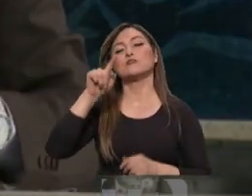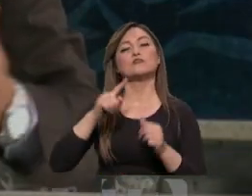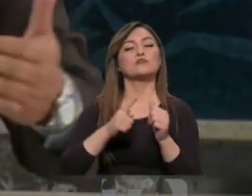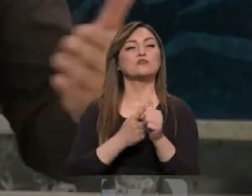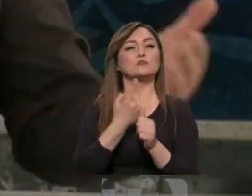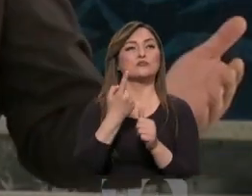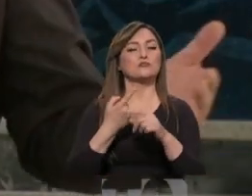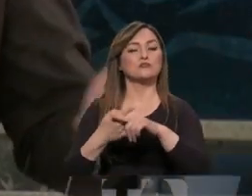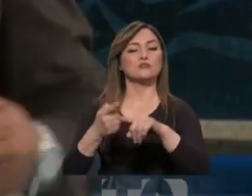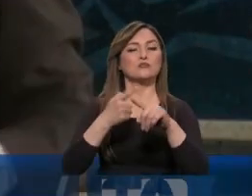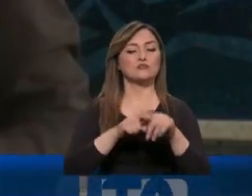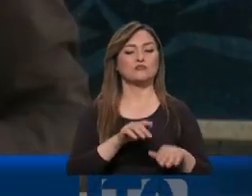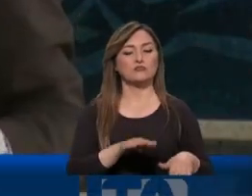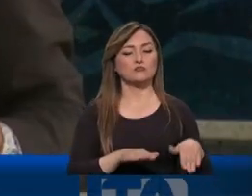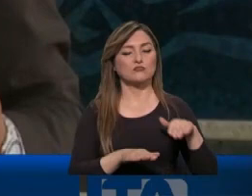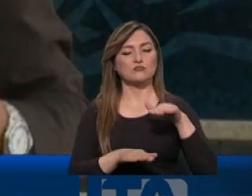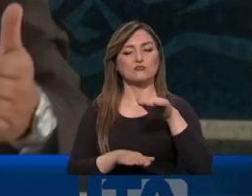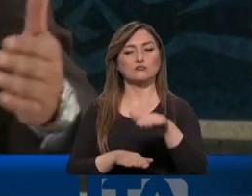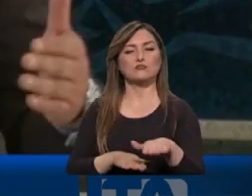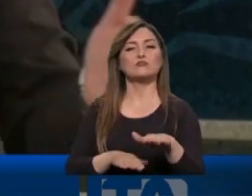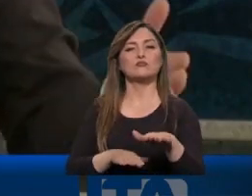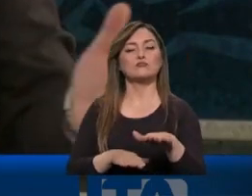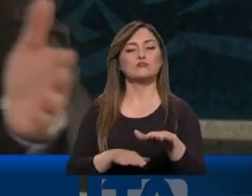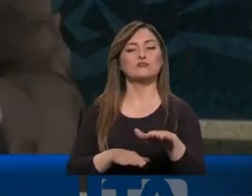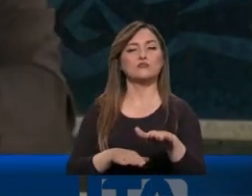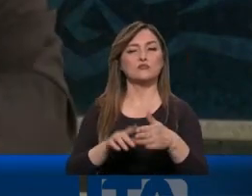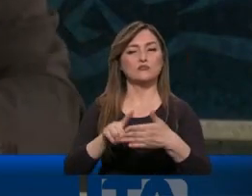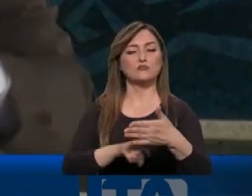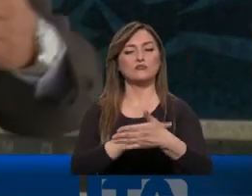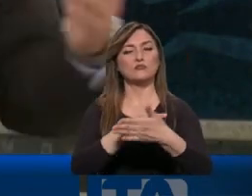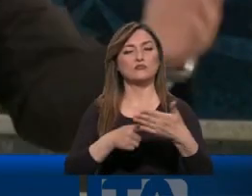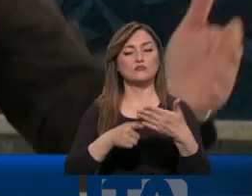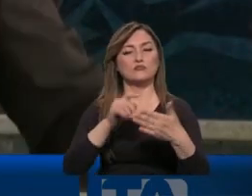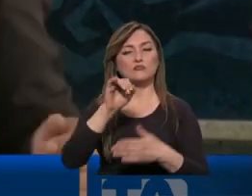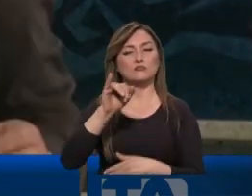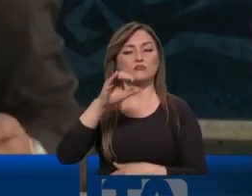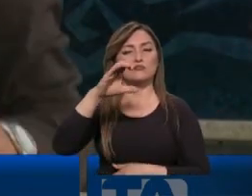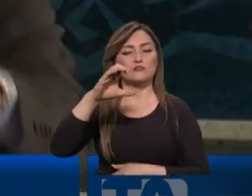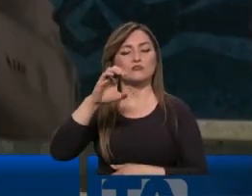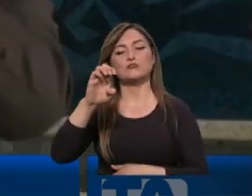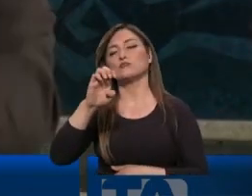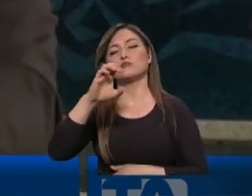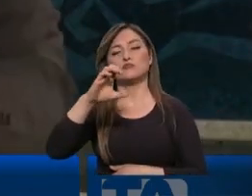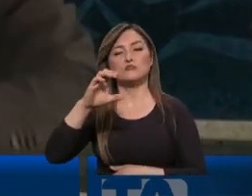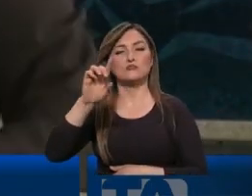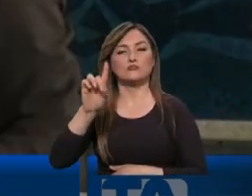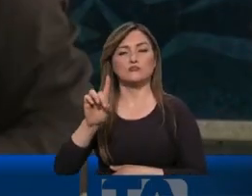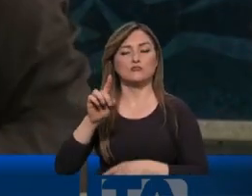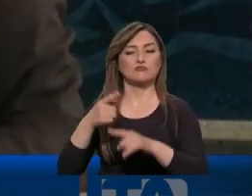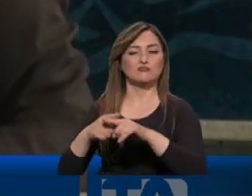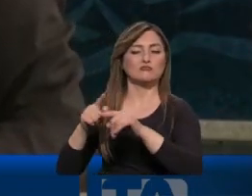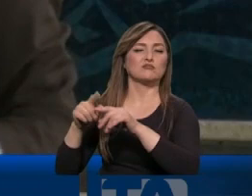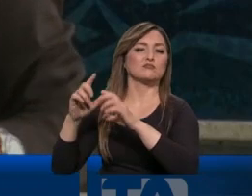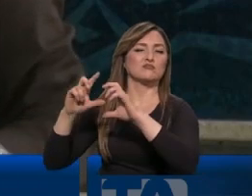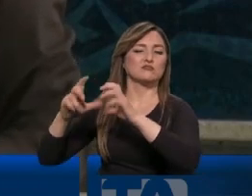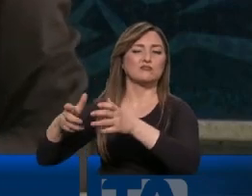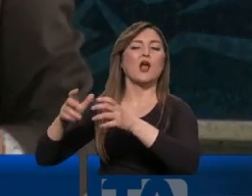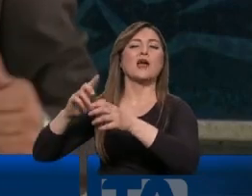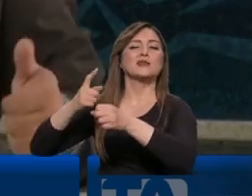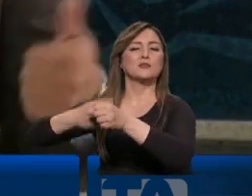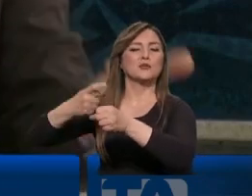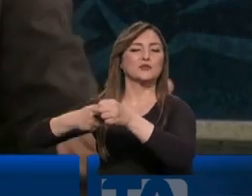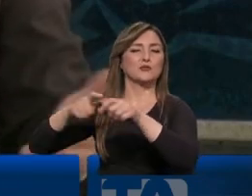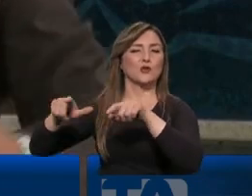primero de varios pasos en este sentido para la eliminación del ISD por sectores. Y en lo que hace relación al